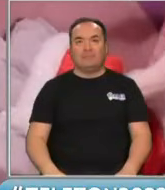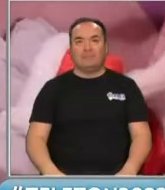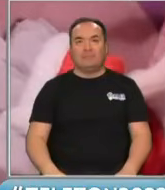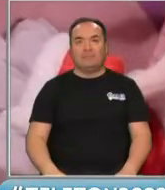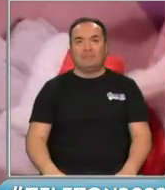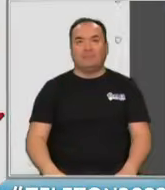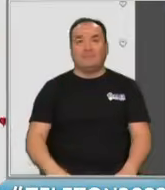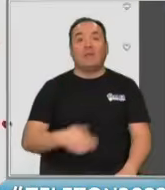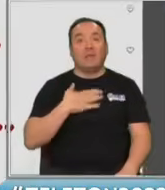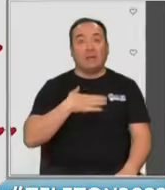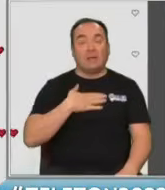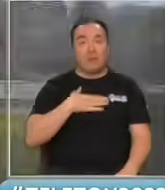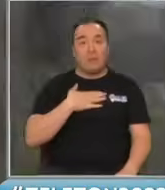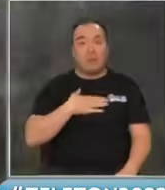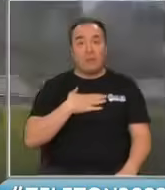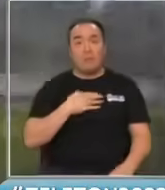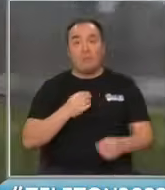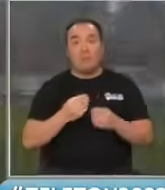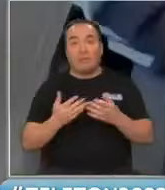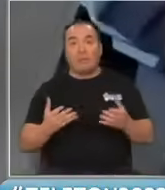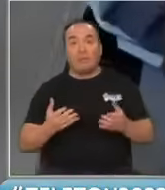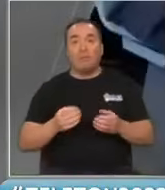Sí, me gustan mucho las redes sociales.